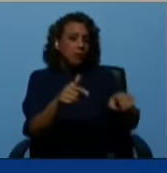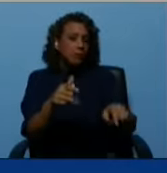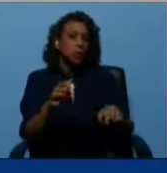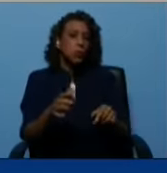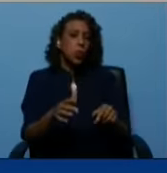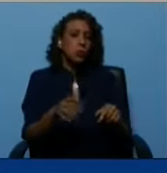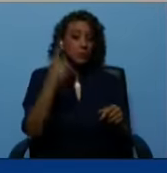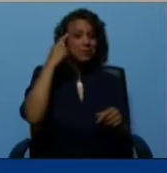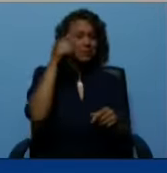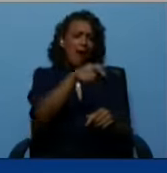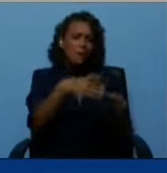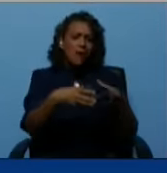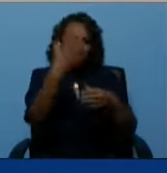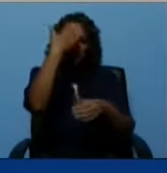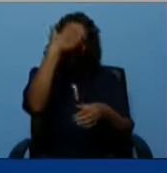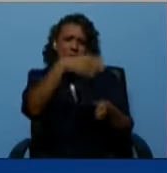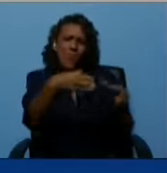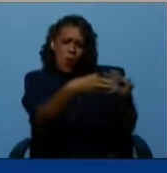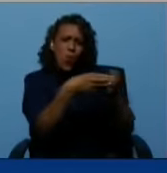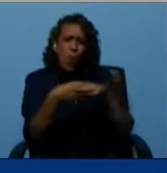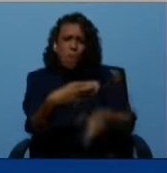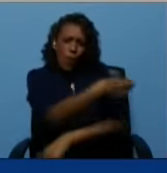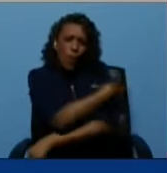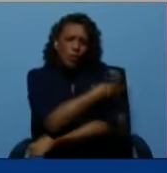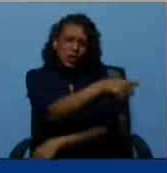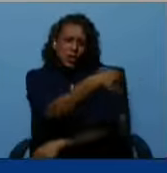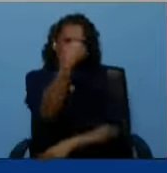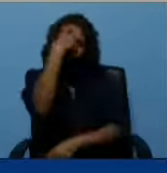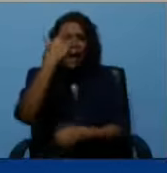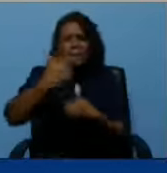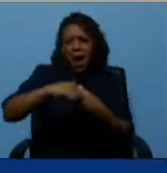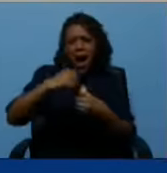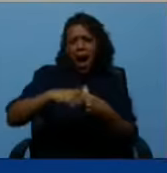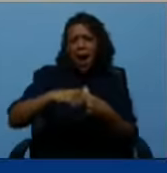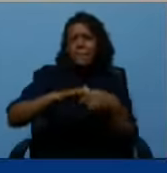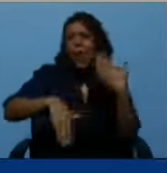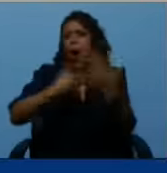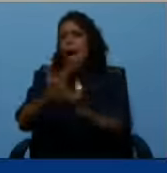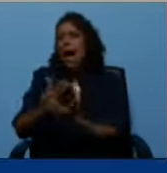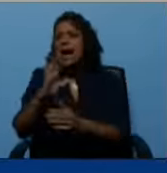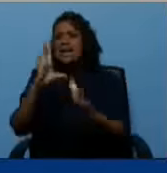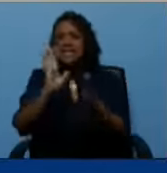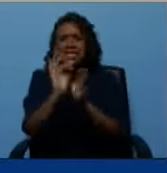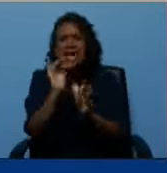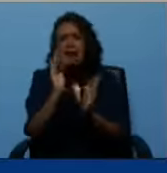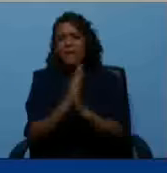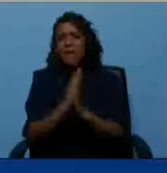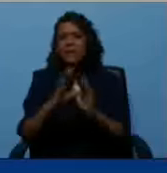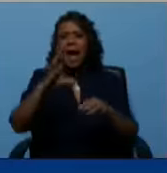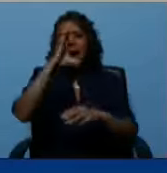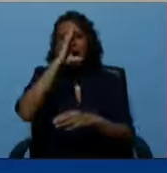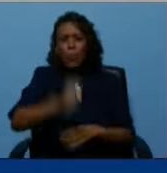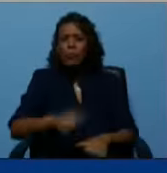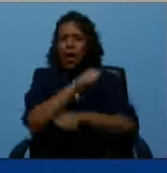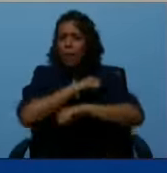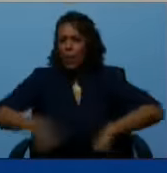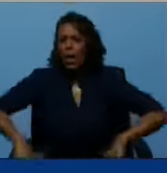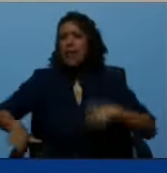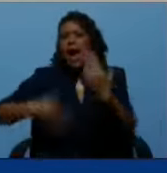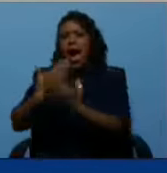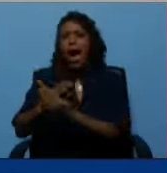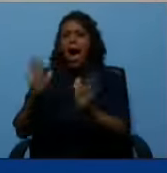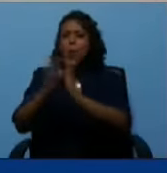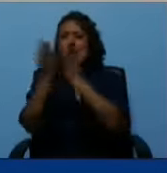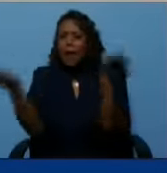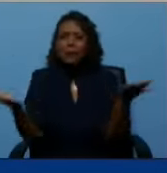todo el mundo sabe, de Maracaibo a San Félix, de Guanare a Cumaná, que